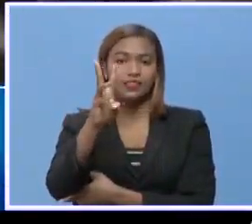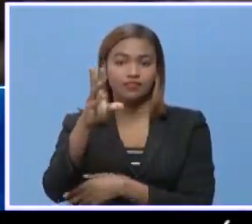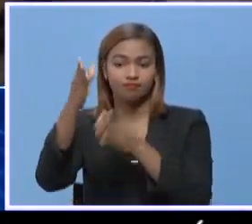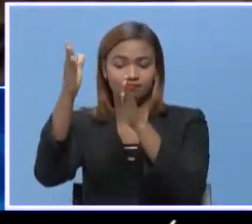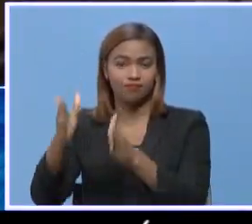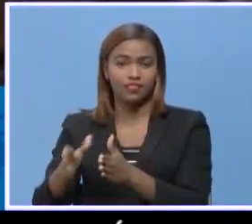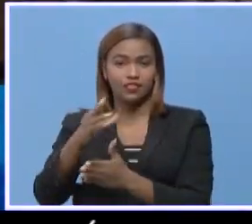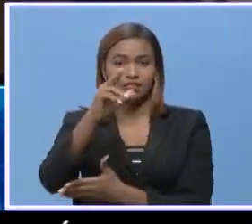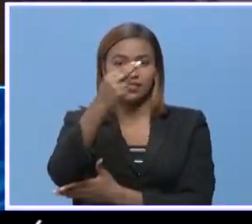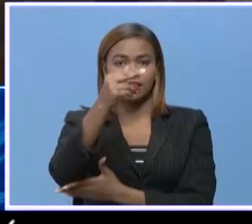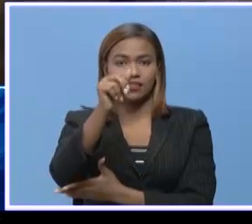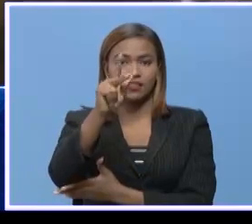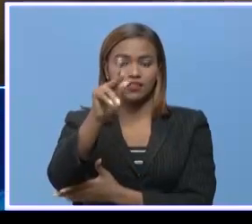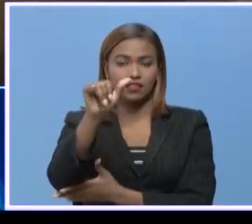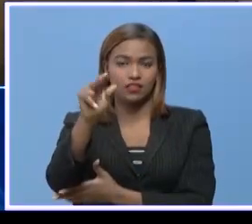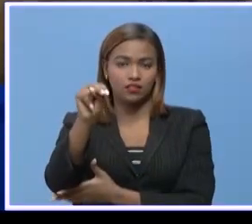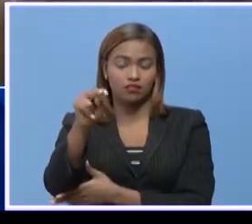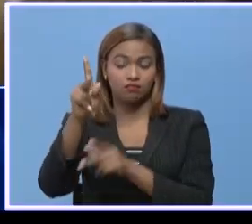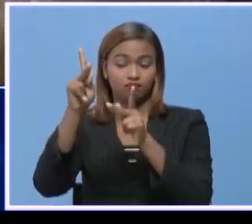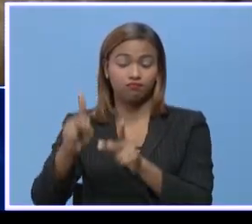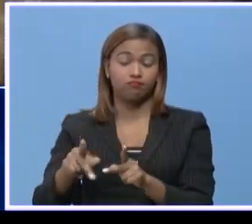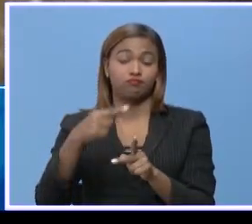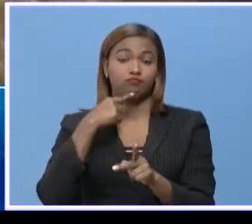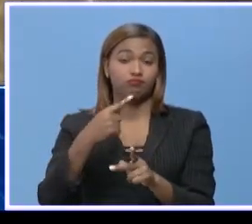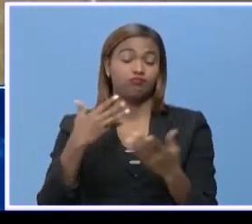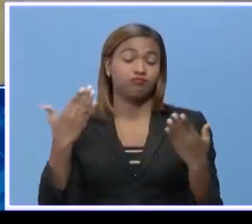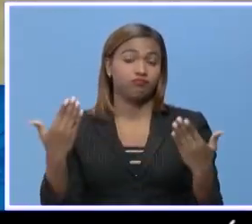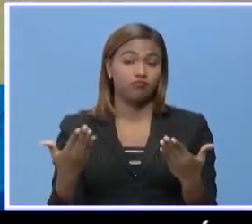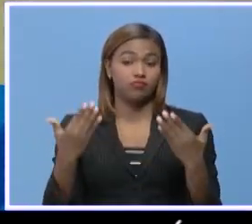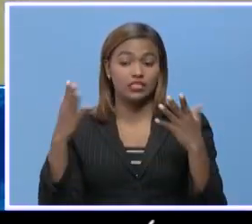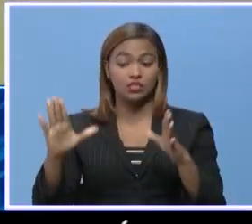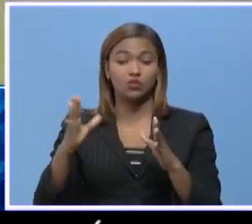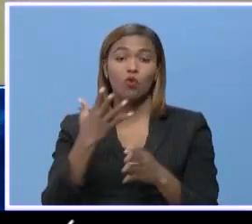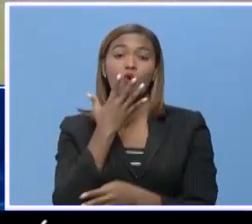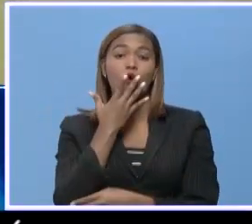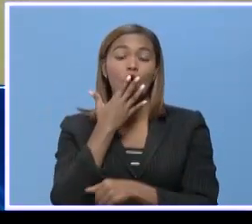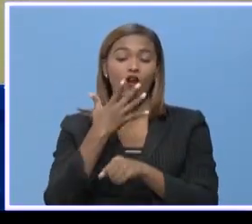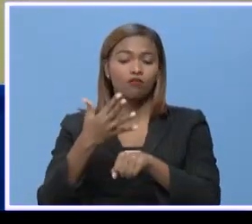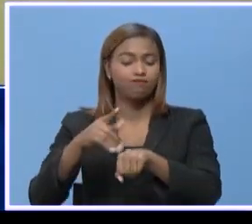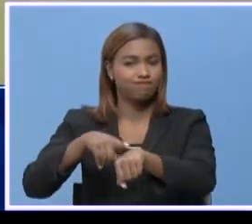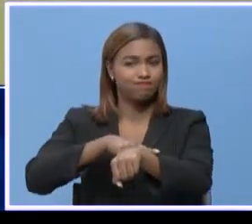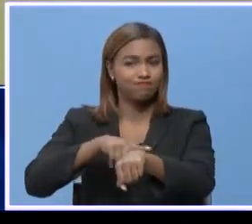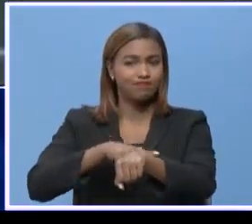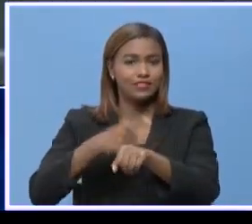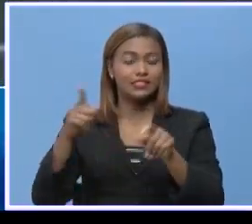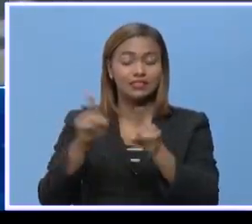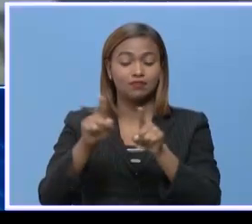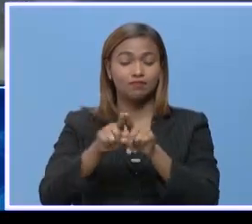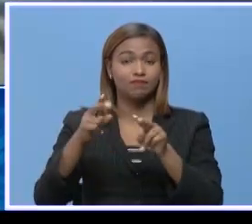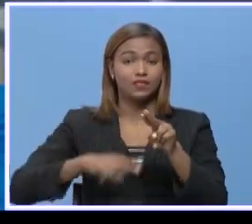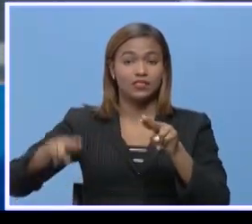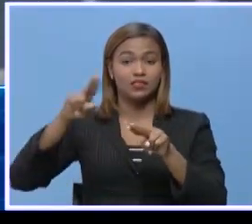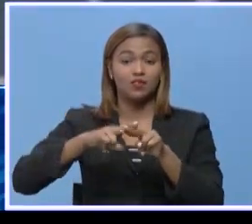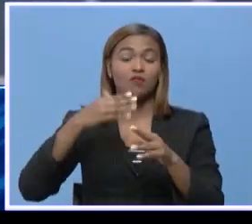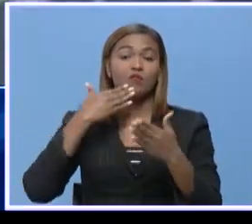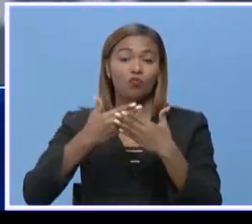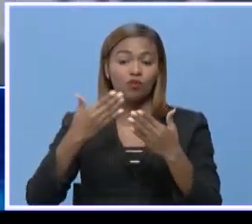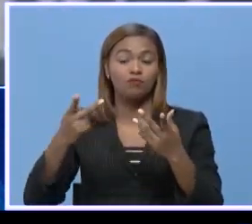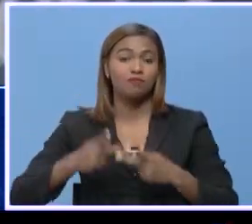Martillo Jangarón. Un referente que sin estereotipos por su color de piel, trascendió también fuera del